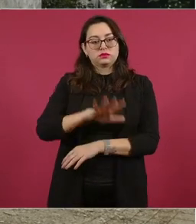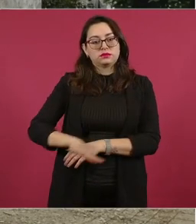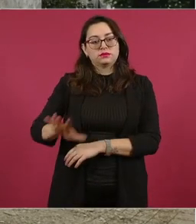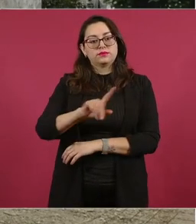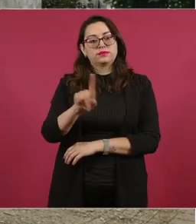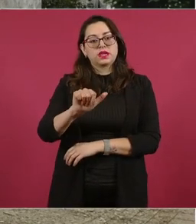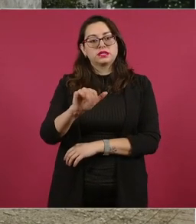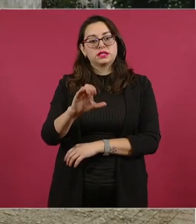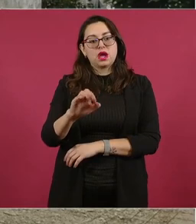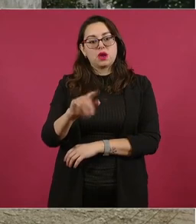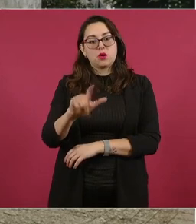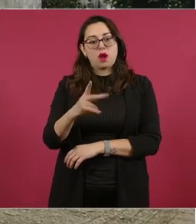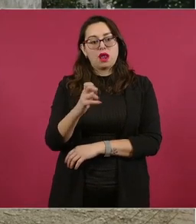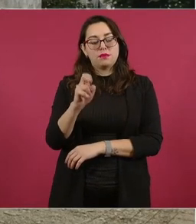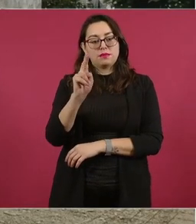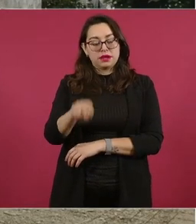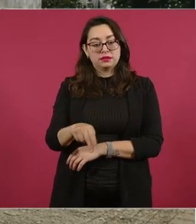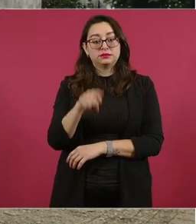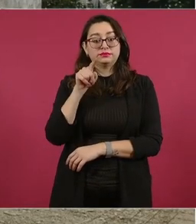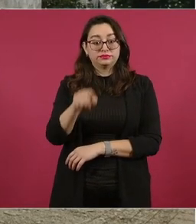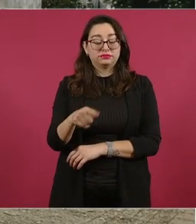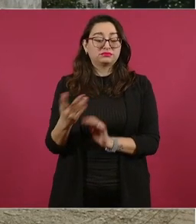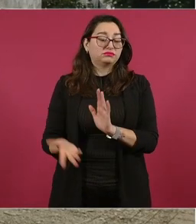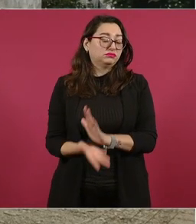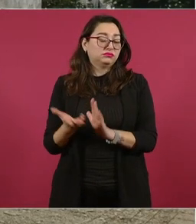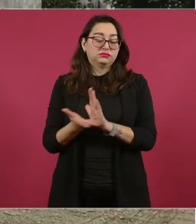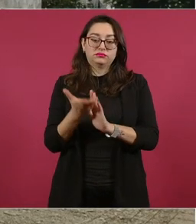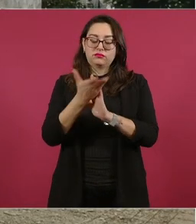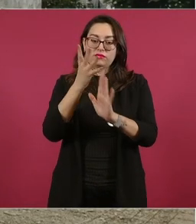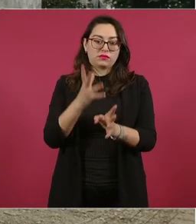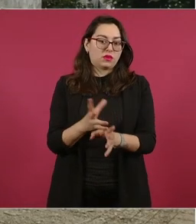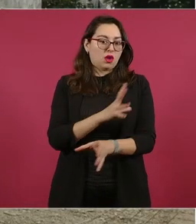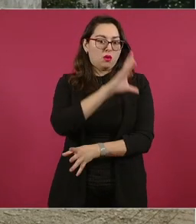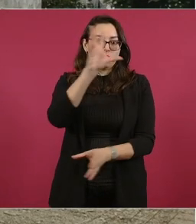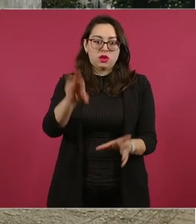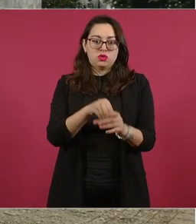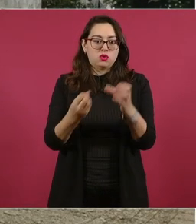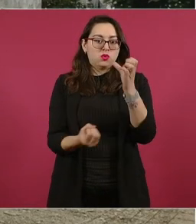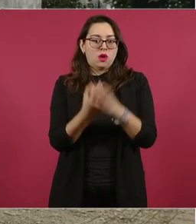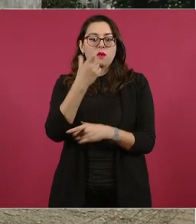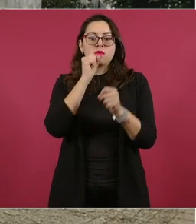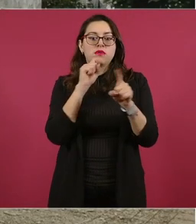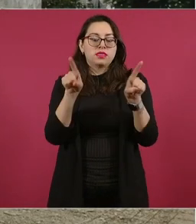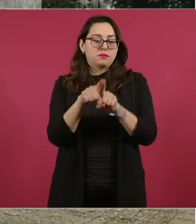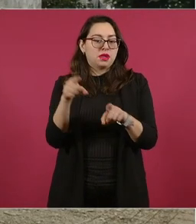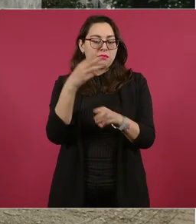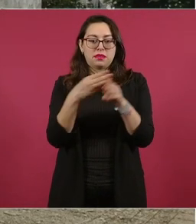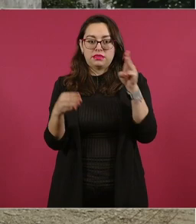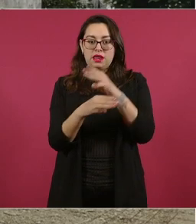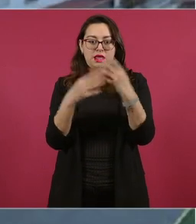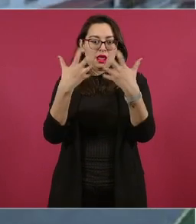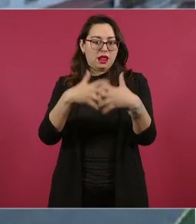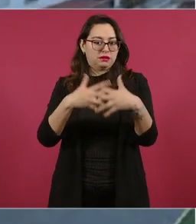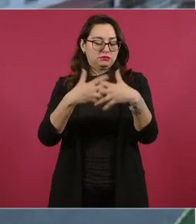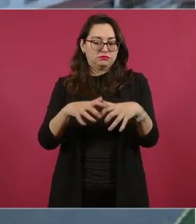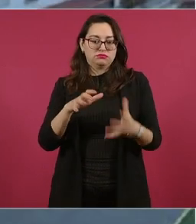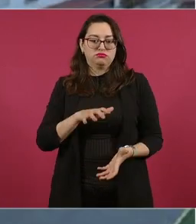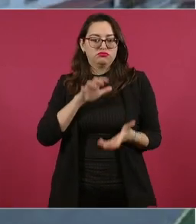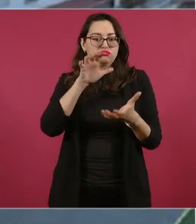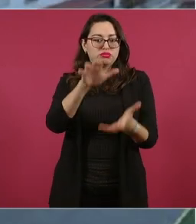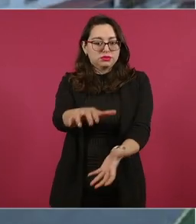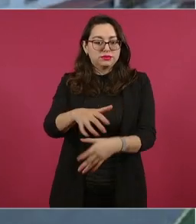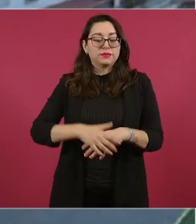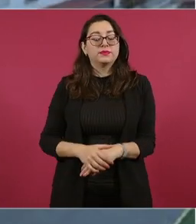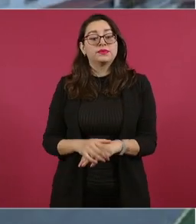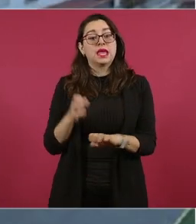también requería no solamente una nueva infraestructura, sino también su equipamiento. La siguiente, en el Estado de